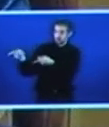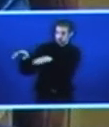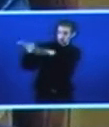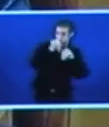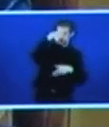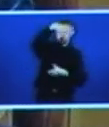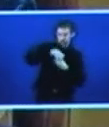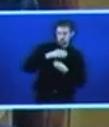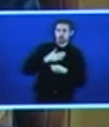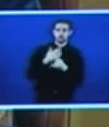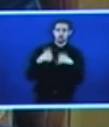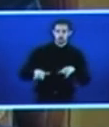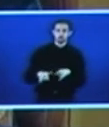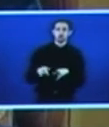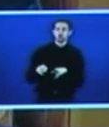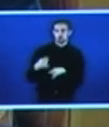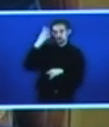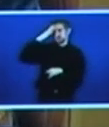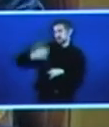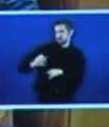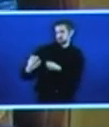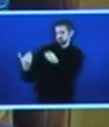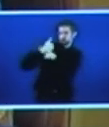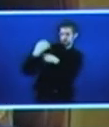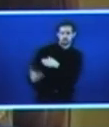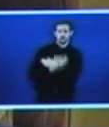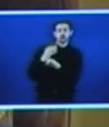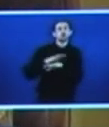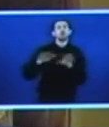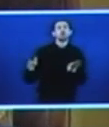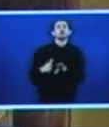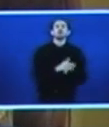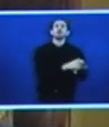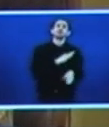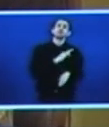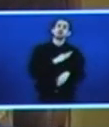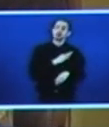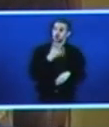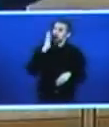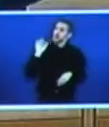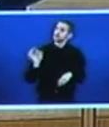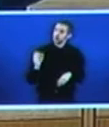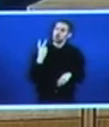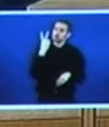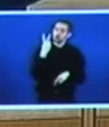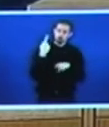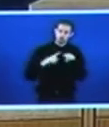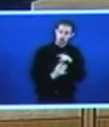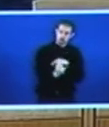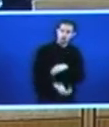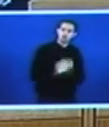que contaremos coa súa inestimable presenza. Señoría, é certo que conmemoramos dúas cousas con este Día